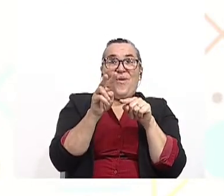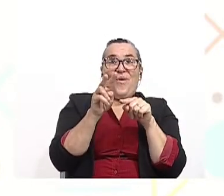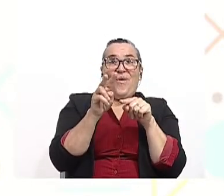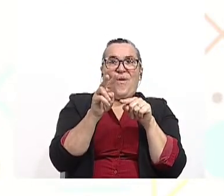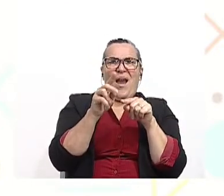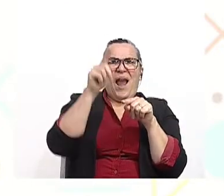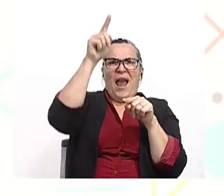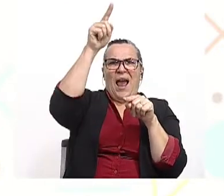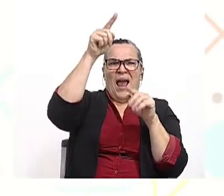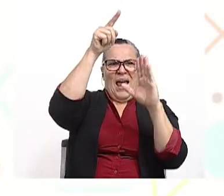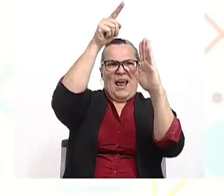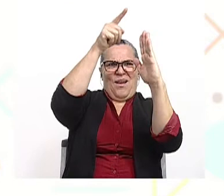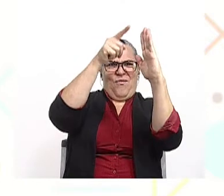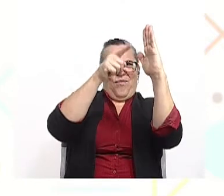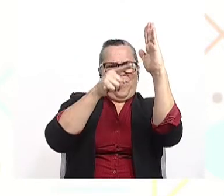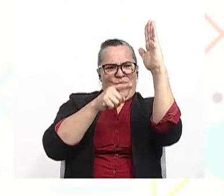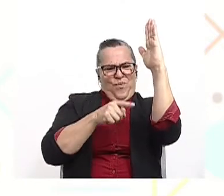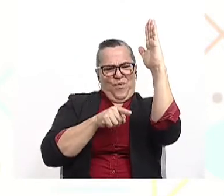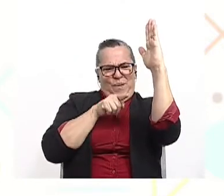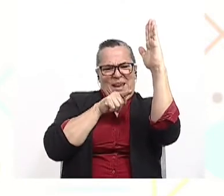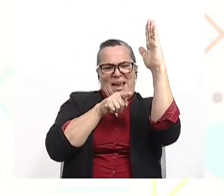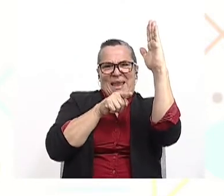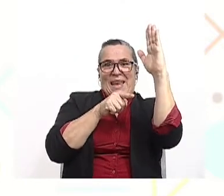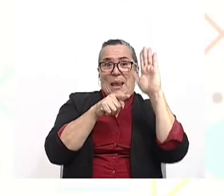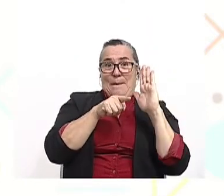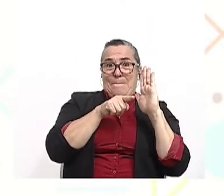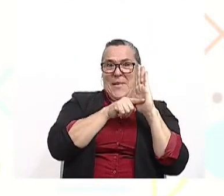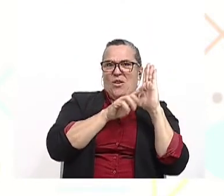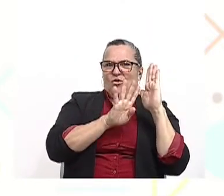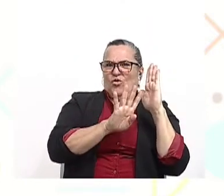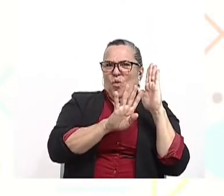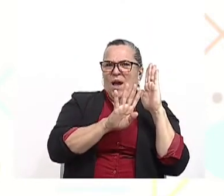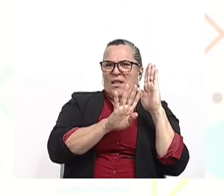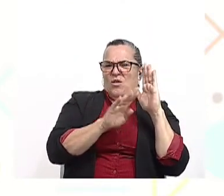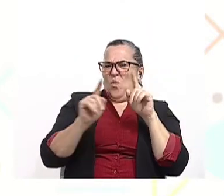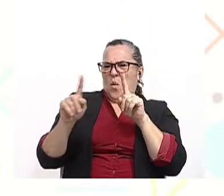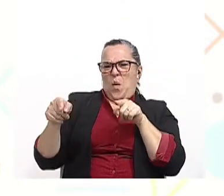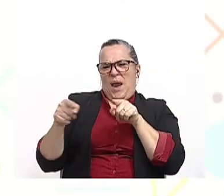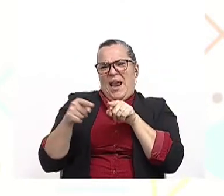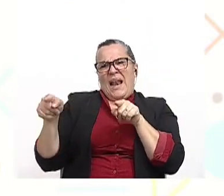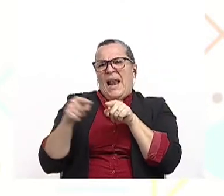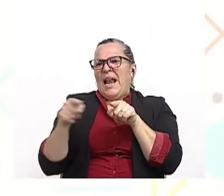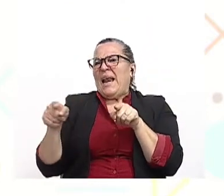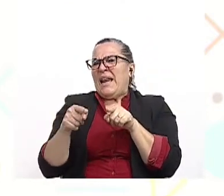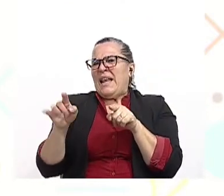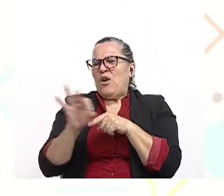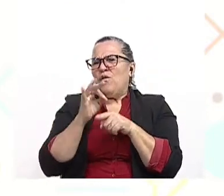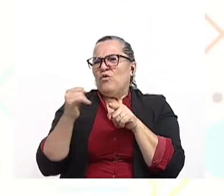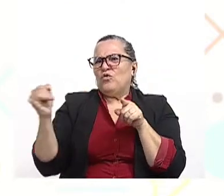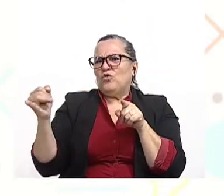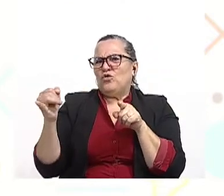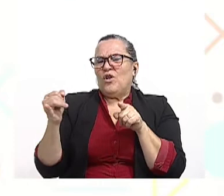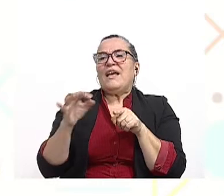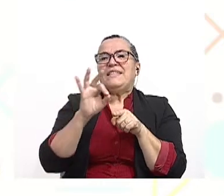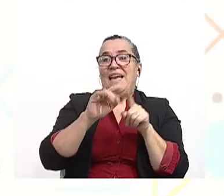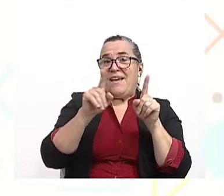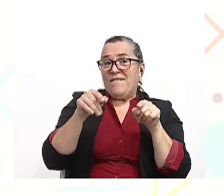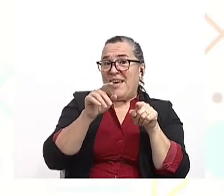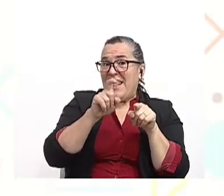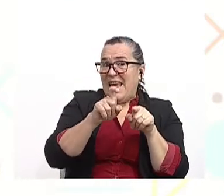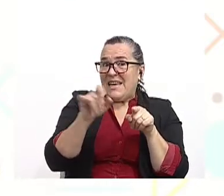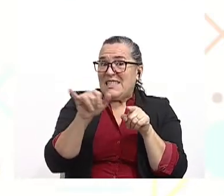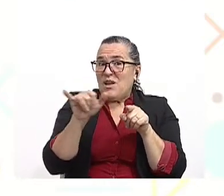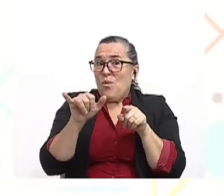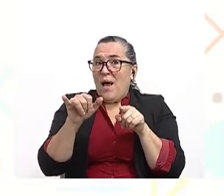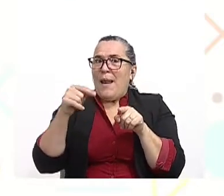¿qué representa ese 0, menos 4 en el criterio de la función lineal? Observemos que era f de x igual